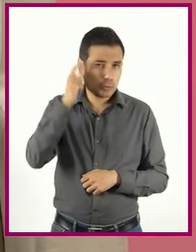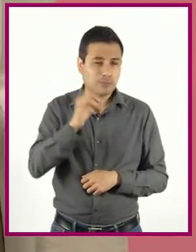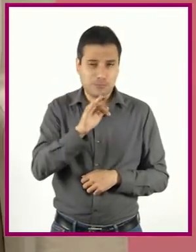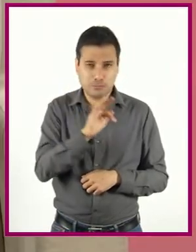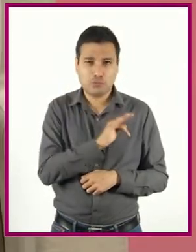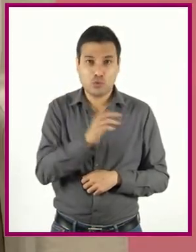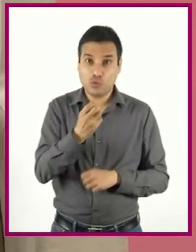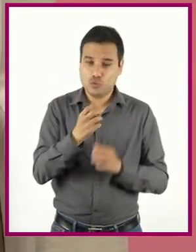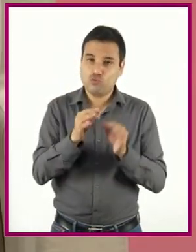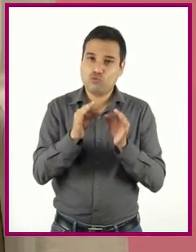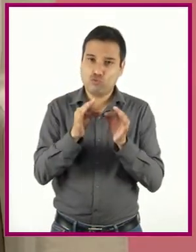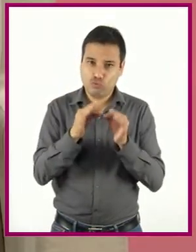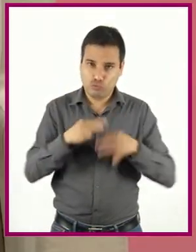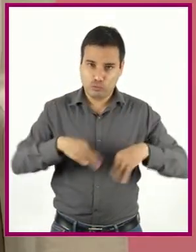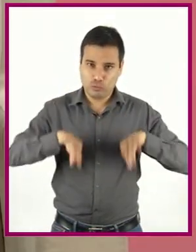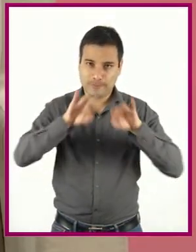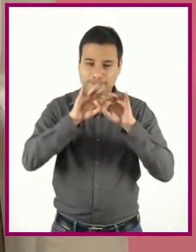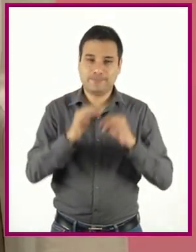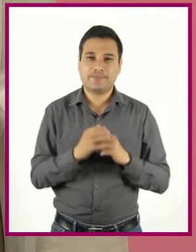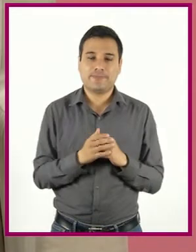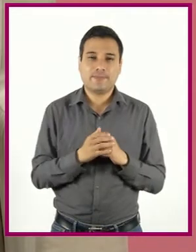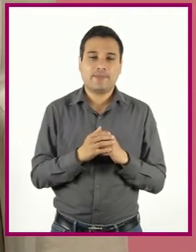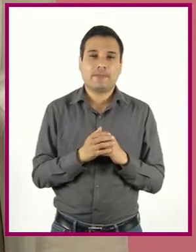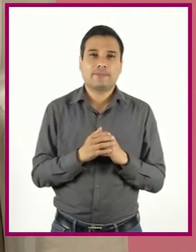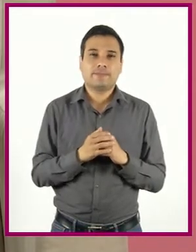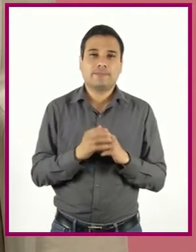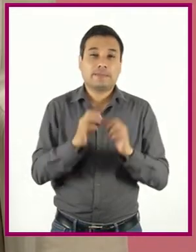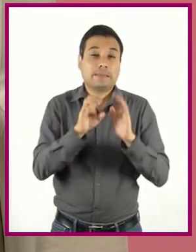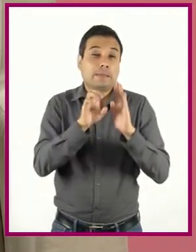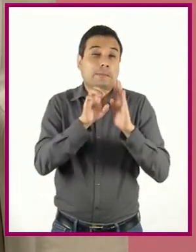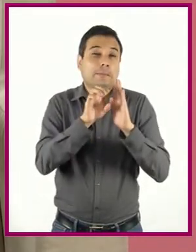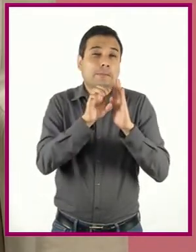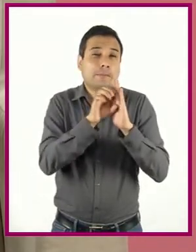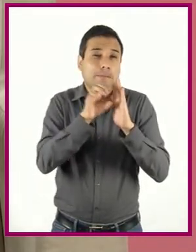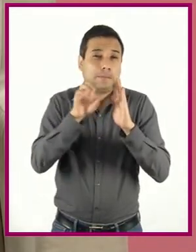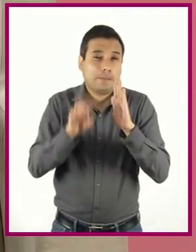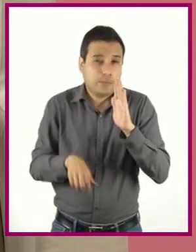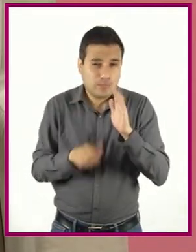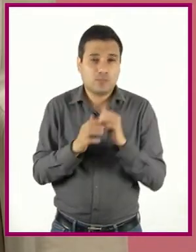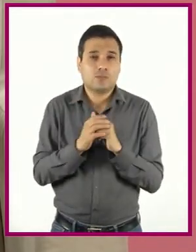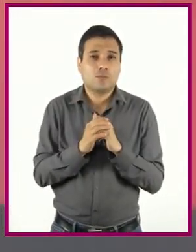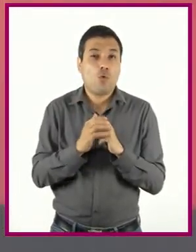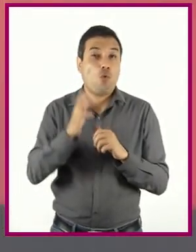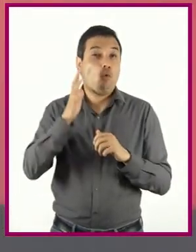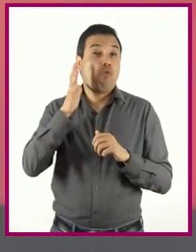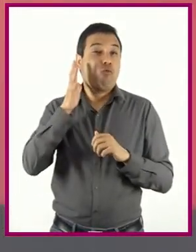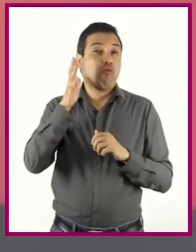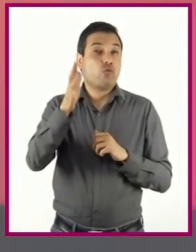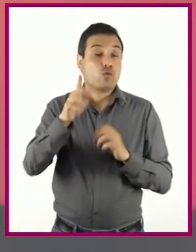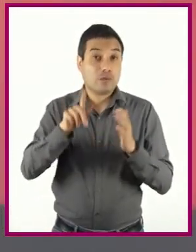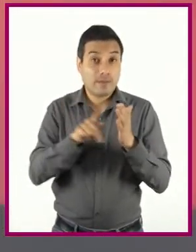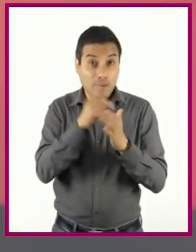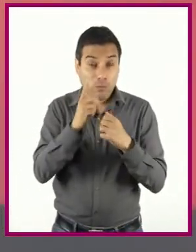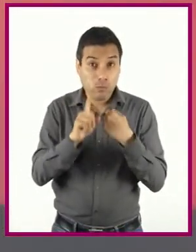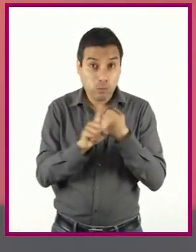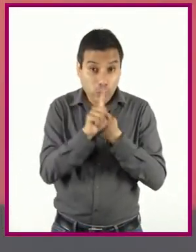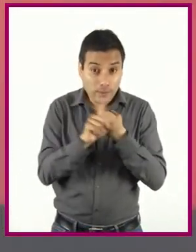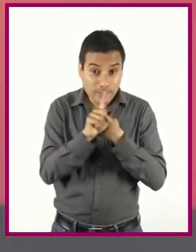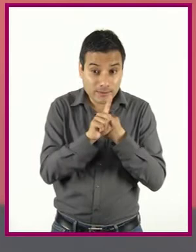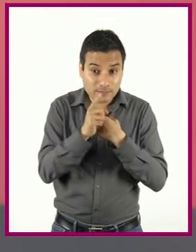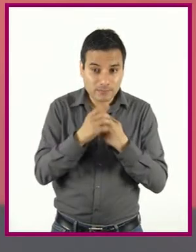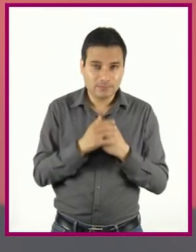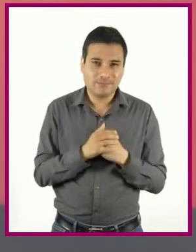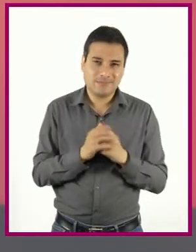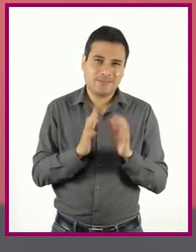la aportación. Además, si se tuviera que enfrentar una situación como la que enfrentamos este año, puede ser que ya todos